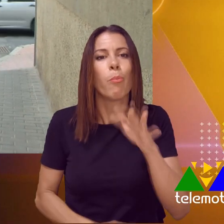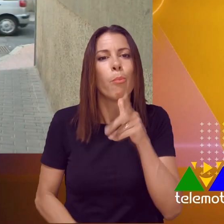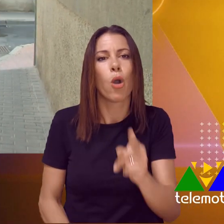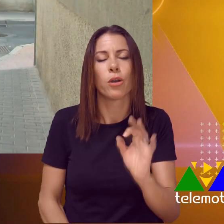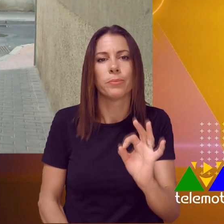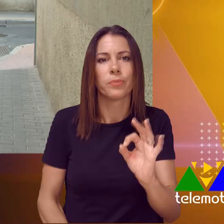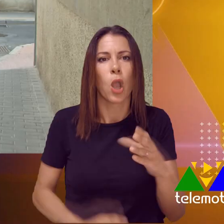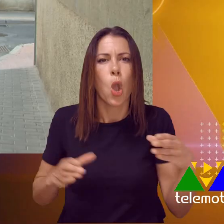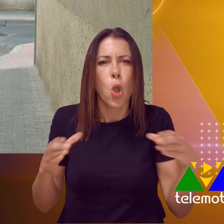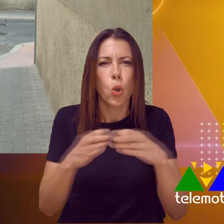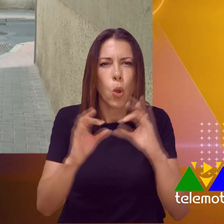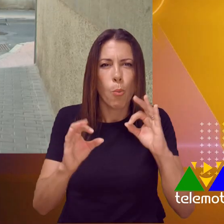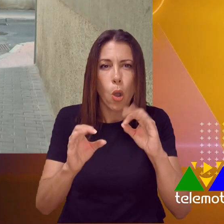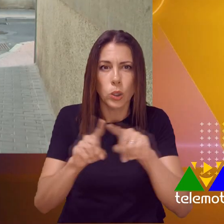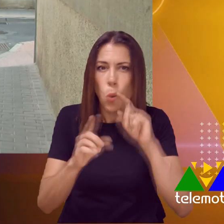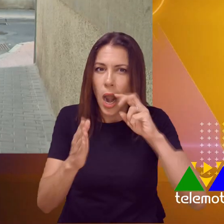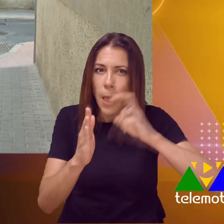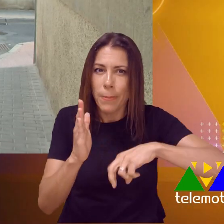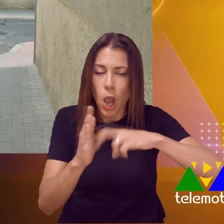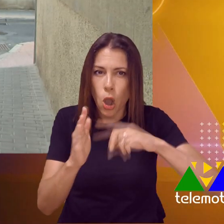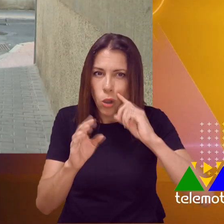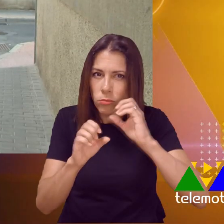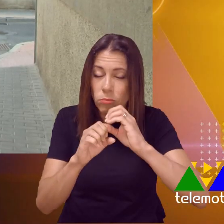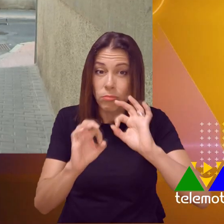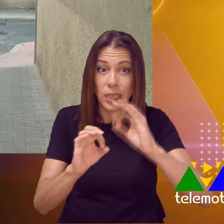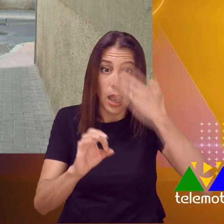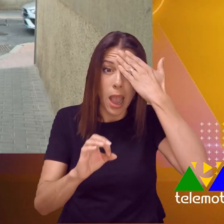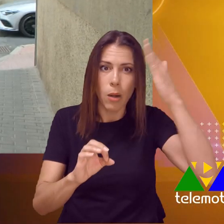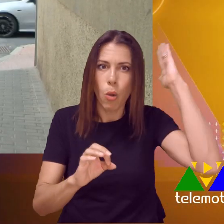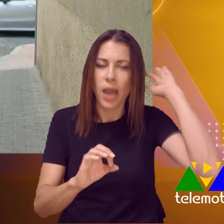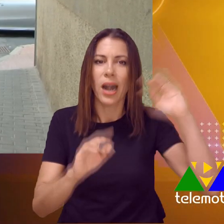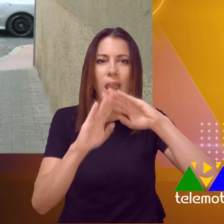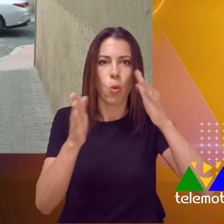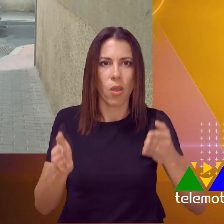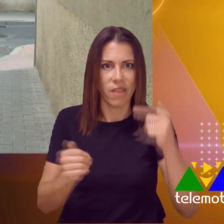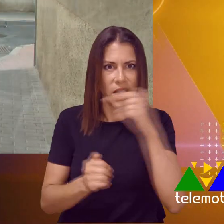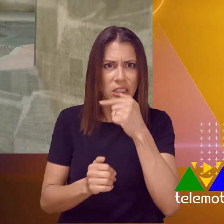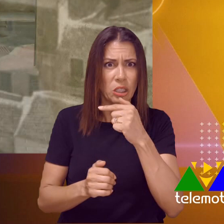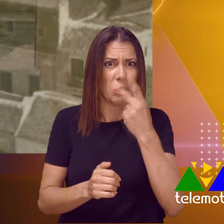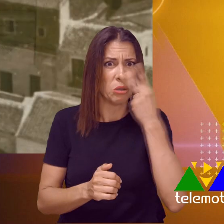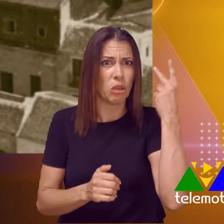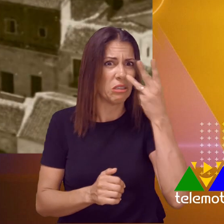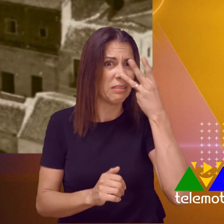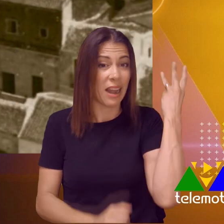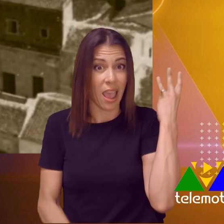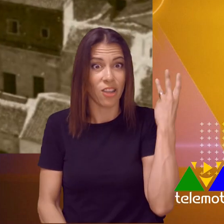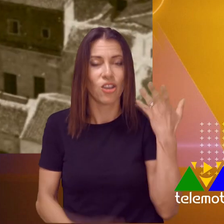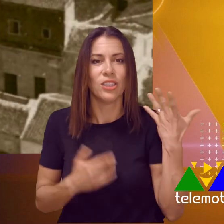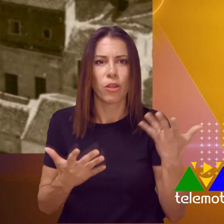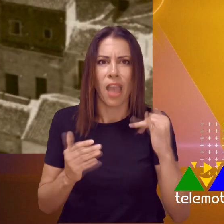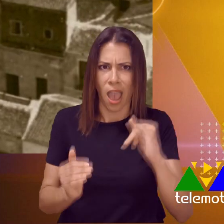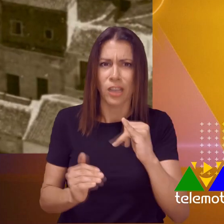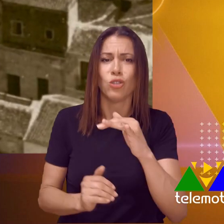de espeleólogos motrileños que lo encontró en la Alpujarra, en una cueva de la Alpujarra hace 2 o 3 años, ¿no? Es decir, que